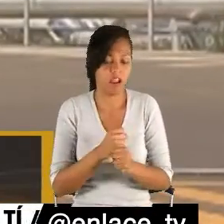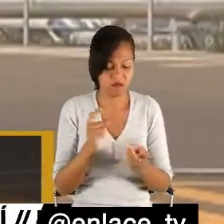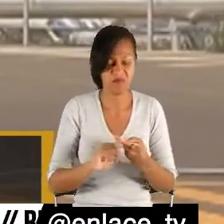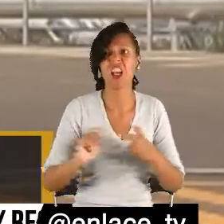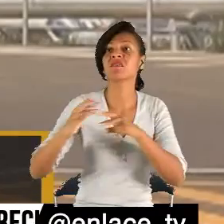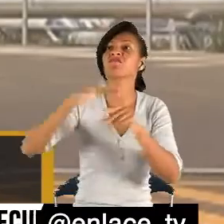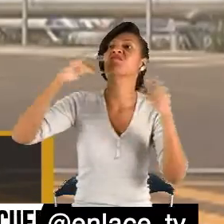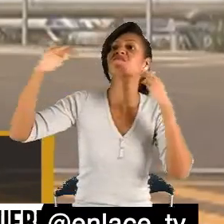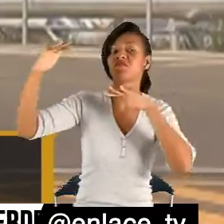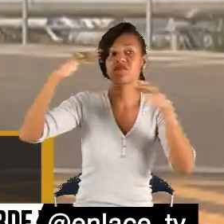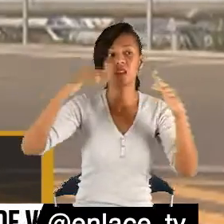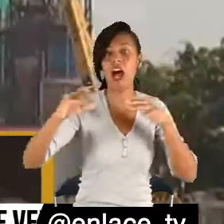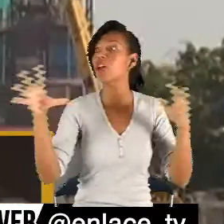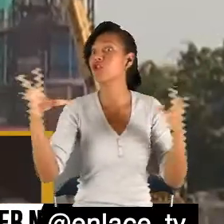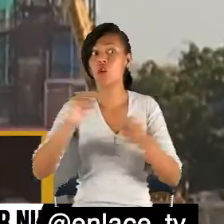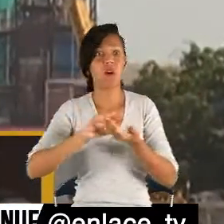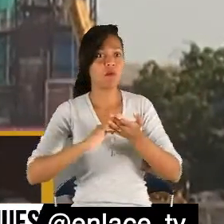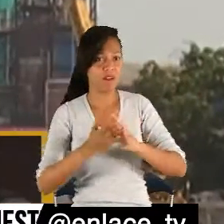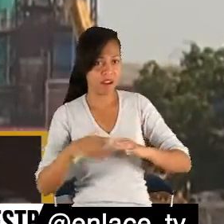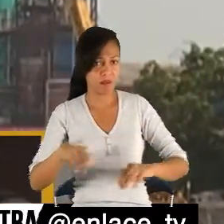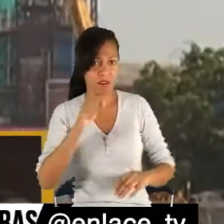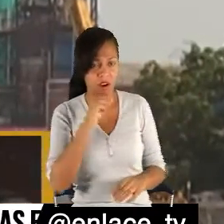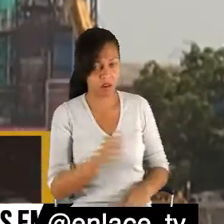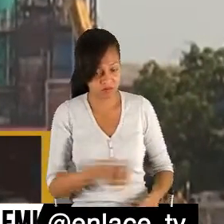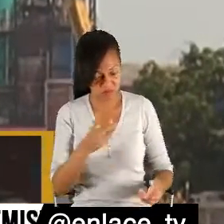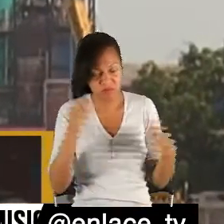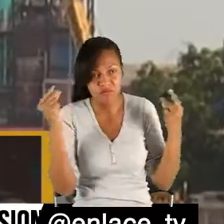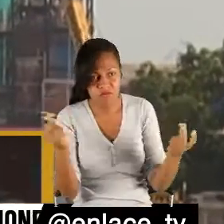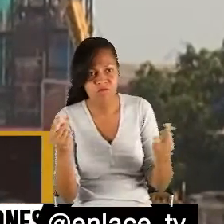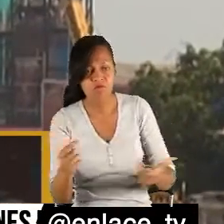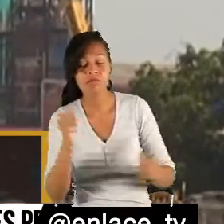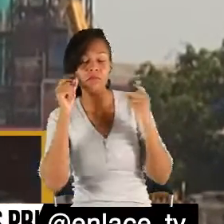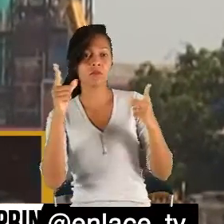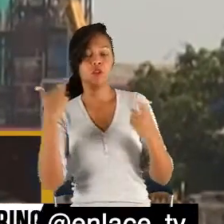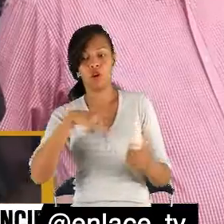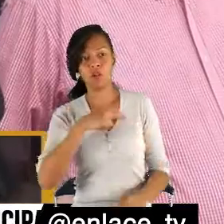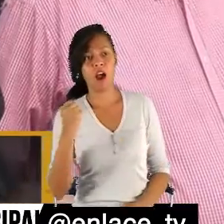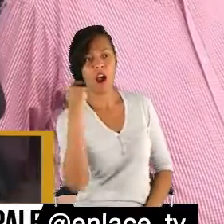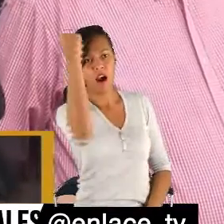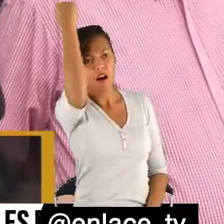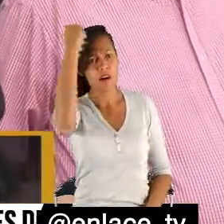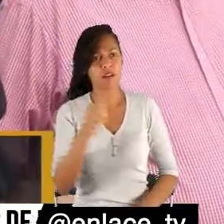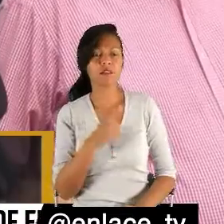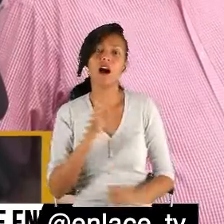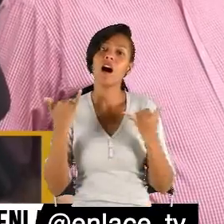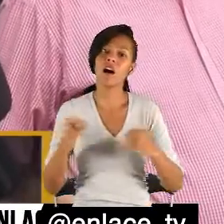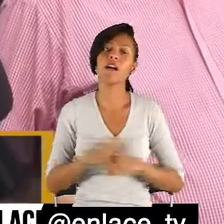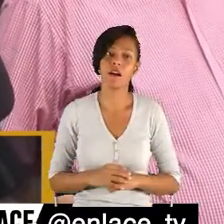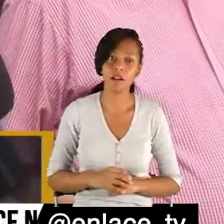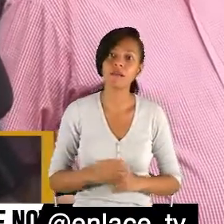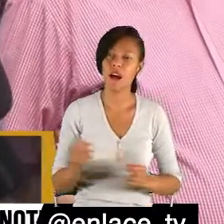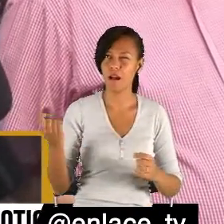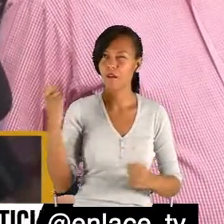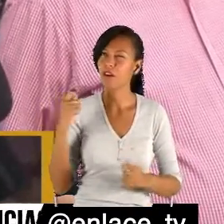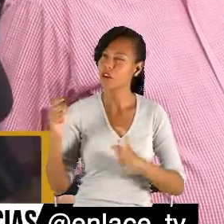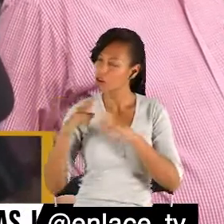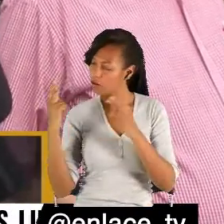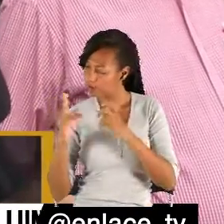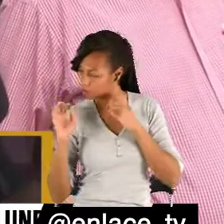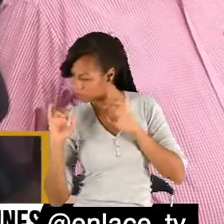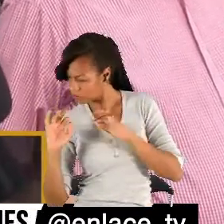la misma ciudad barranca tiene que pellizcarse y nosotros como uso ya lo estamos haciendo tuvimos una reunión la semana pasada con el vicepresidente